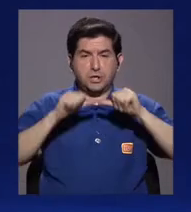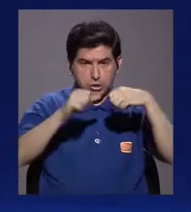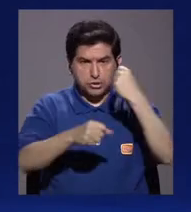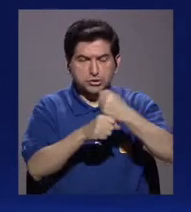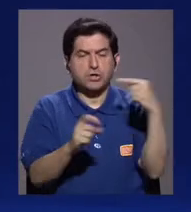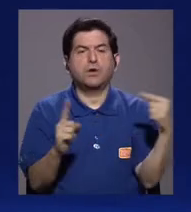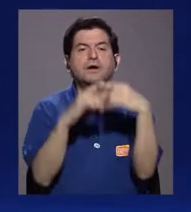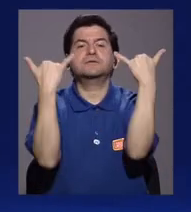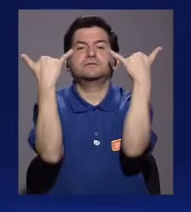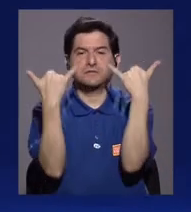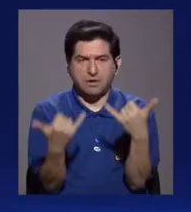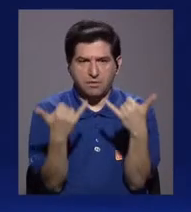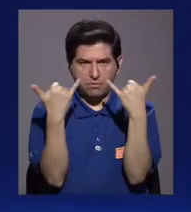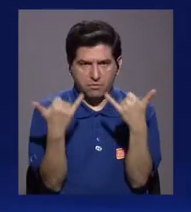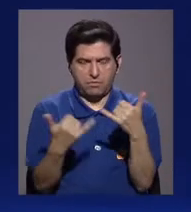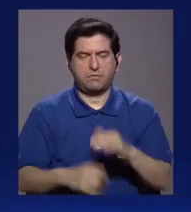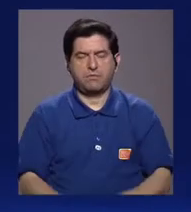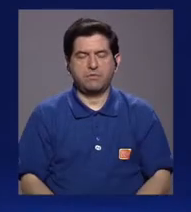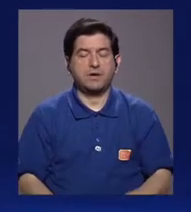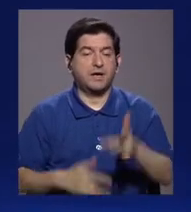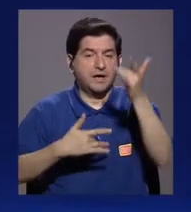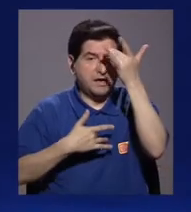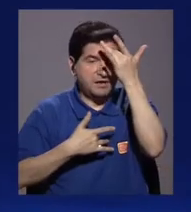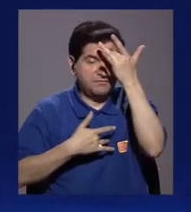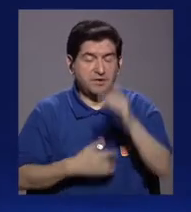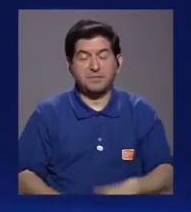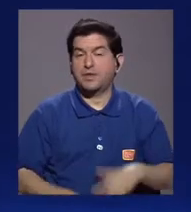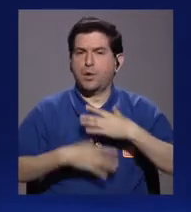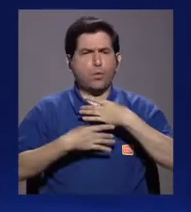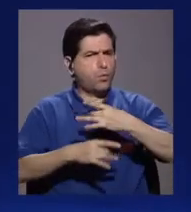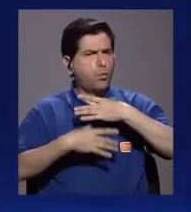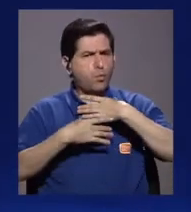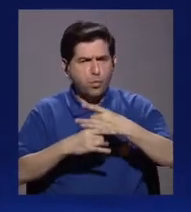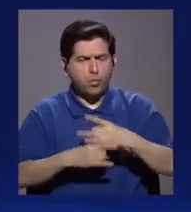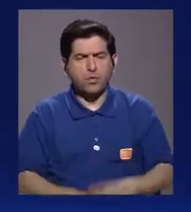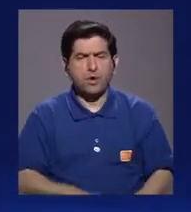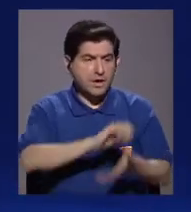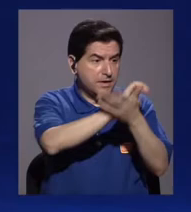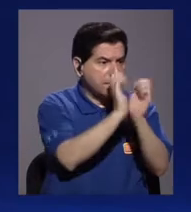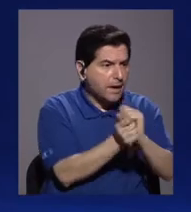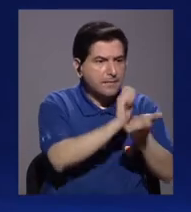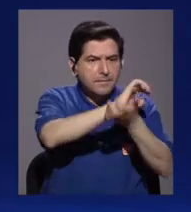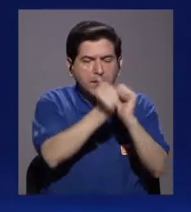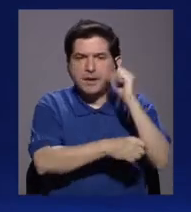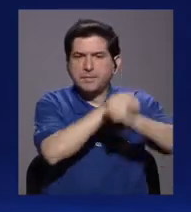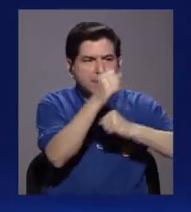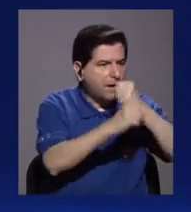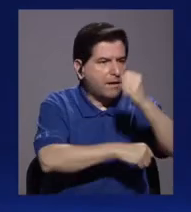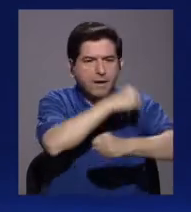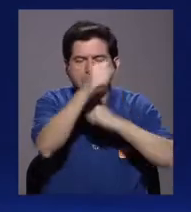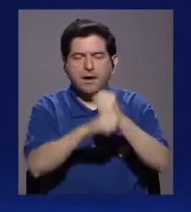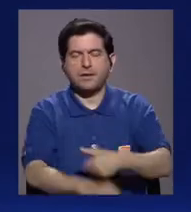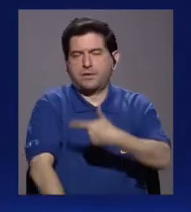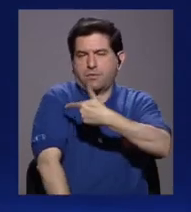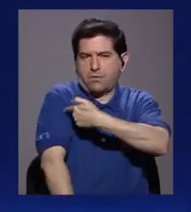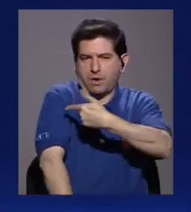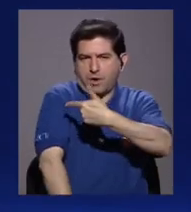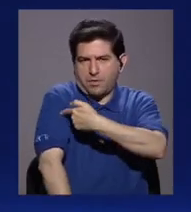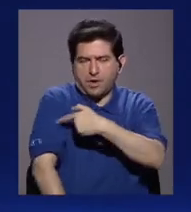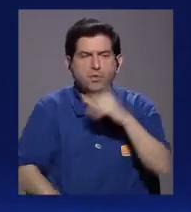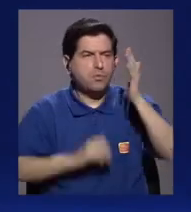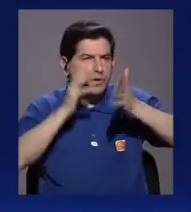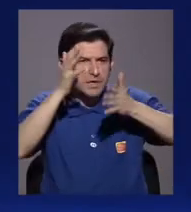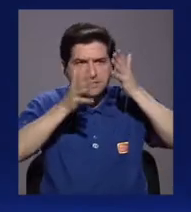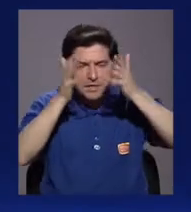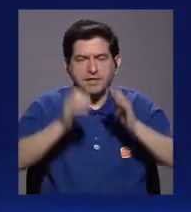trabajando hasta la fecha es una enfermedad fascinante porque cambia cada año a las vacunas que se